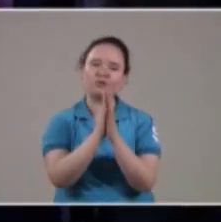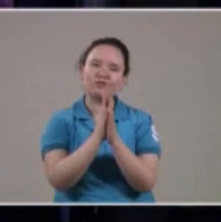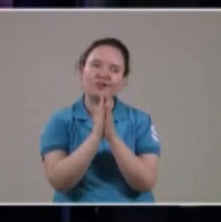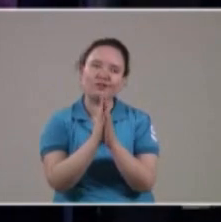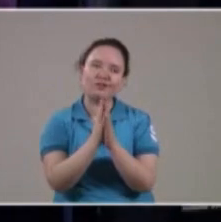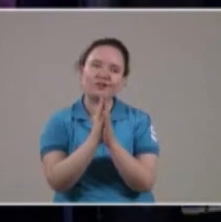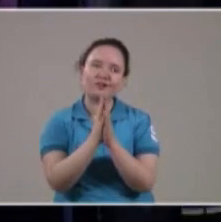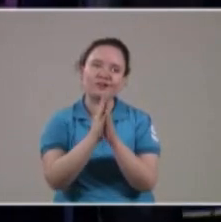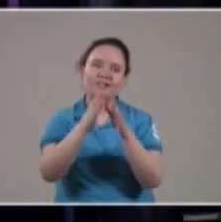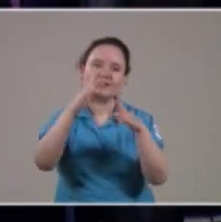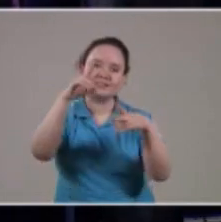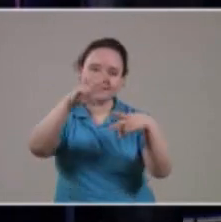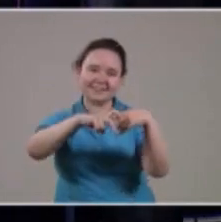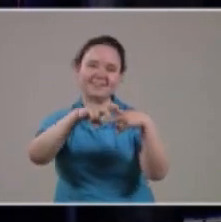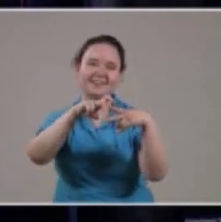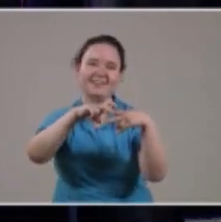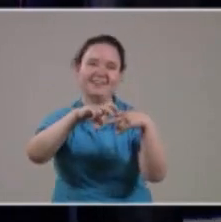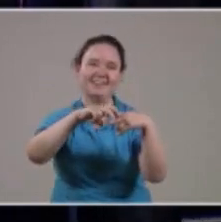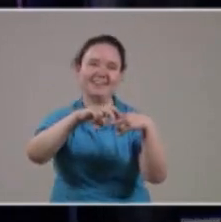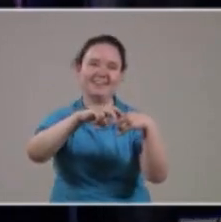de sentarte.